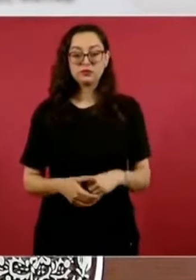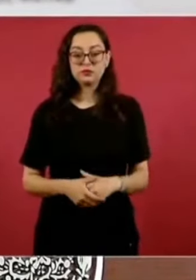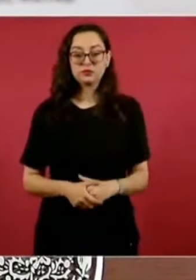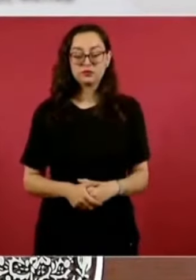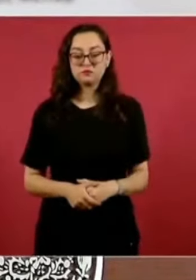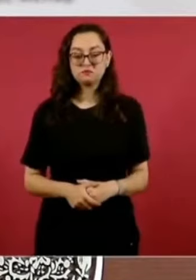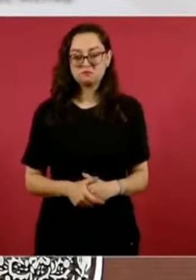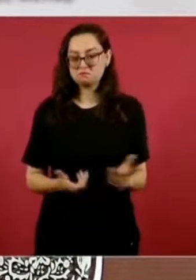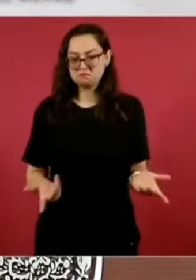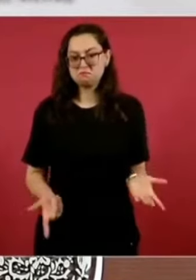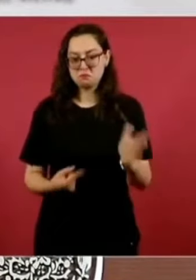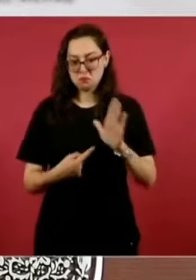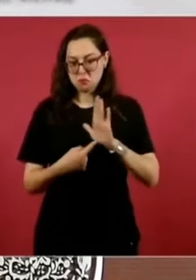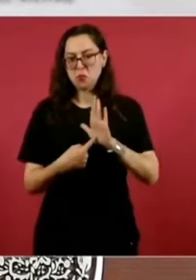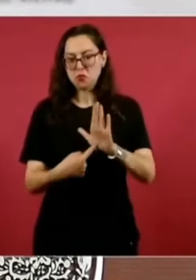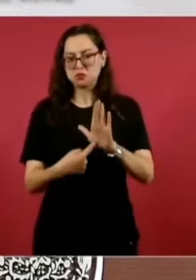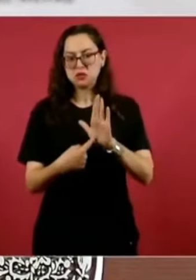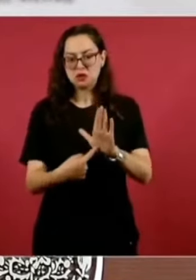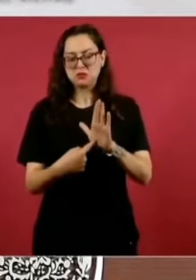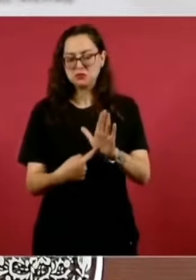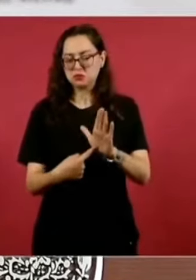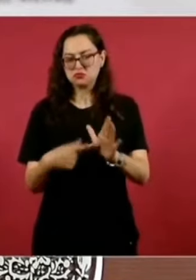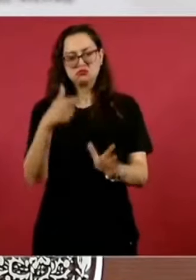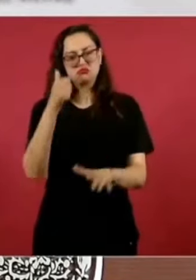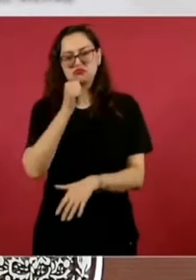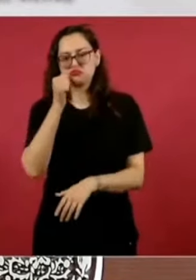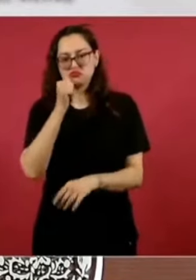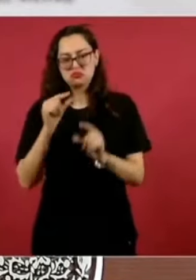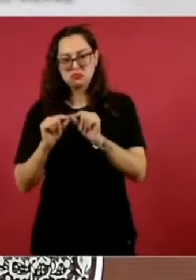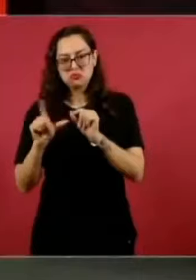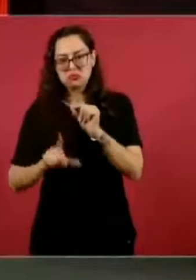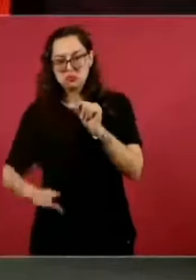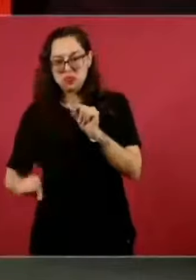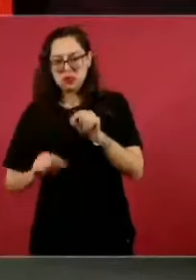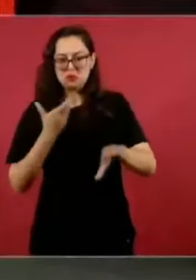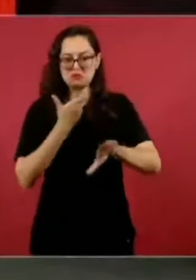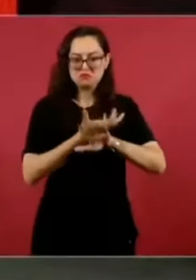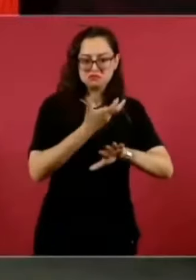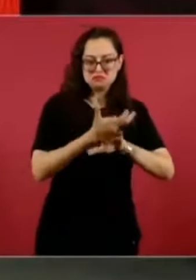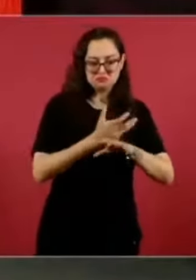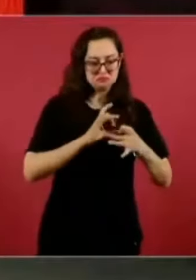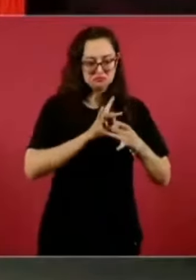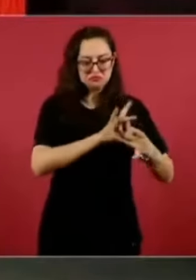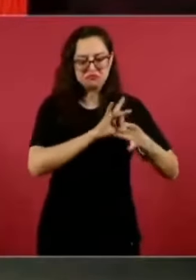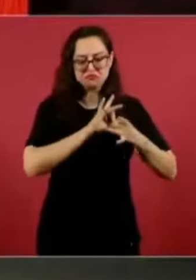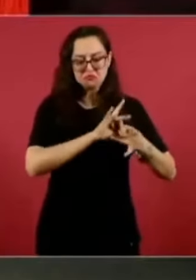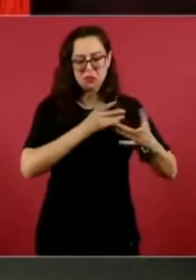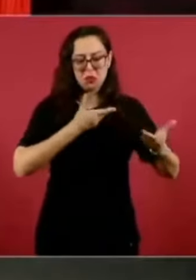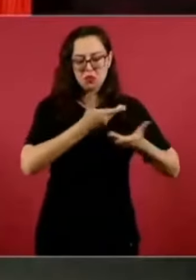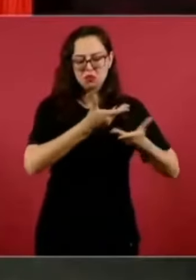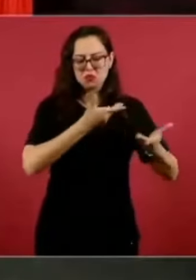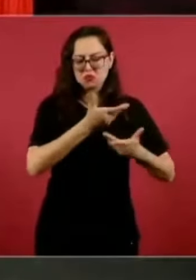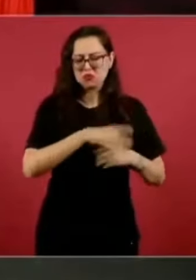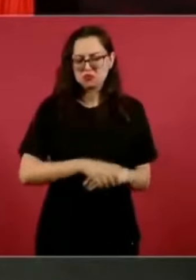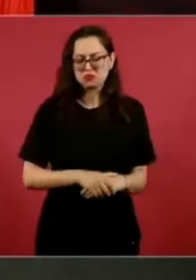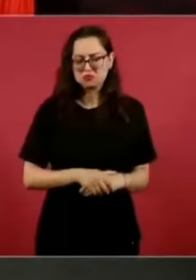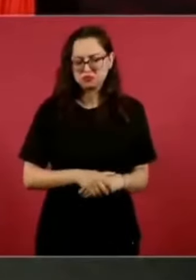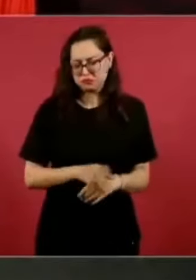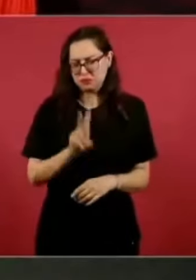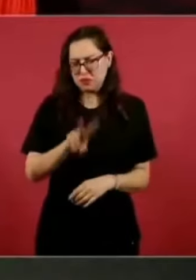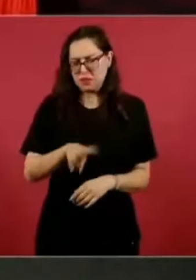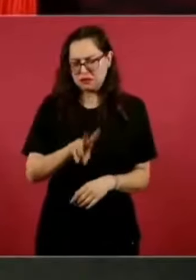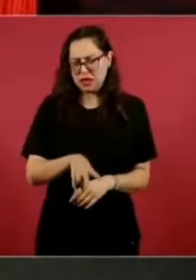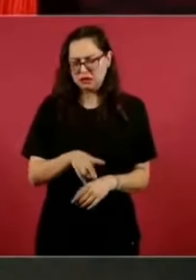conjunto, aun cuando en este caso en específico no haya participado